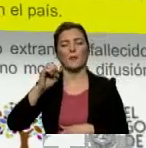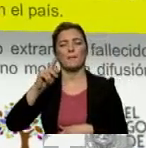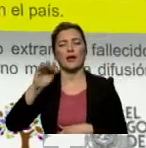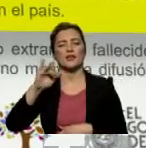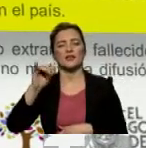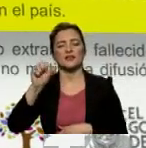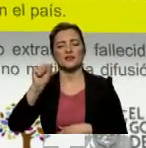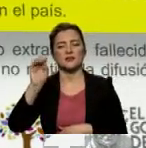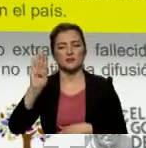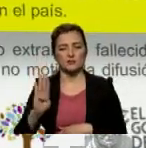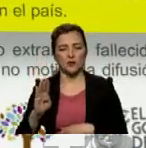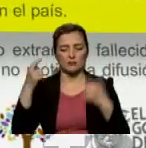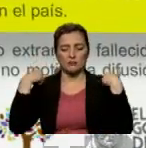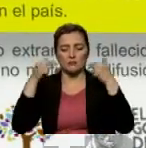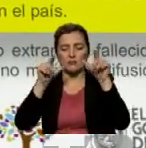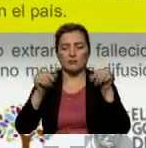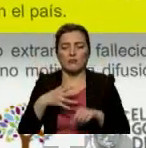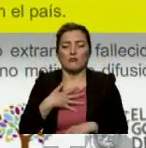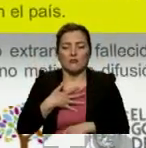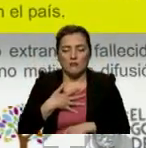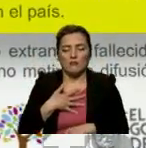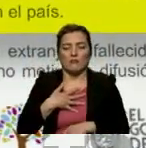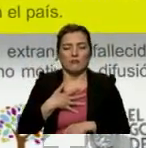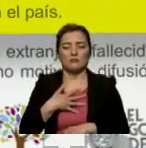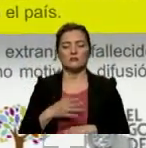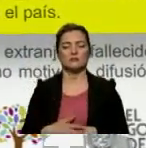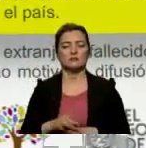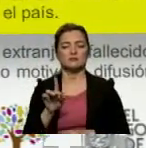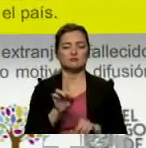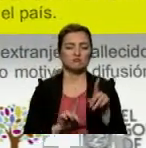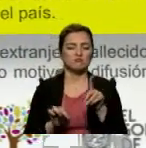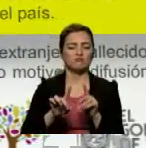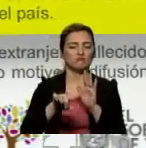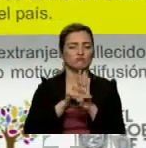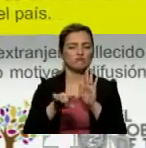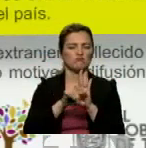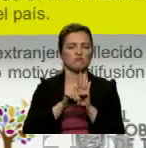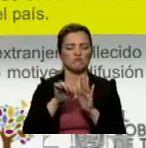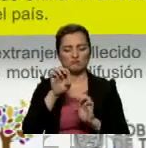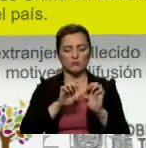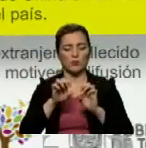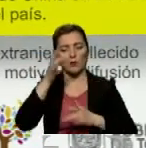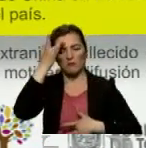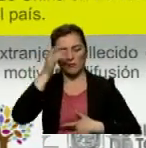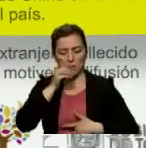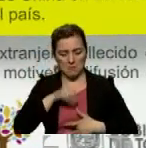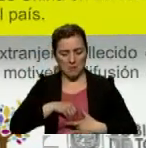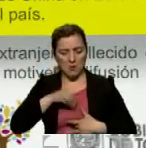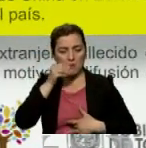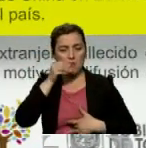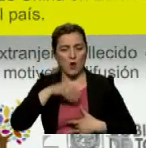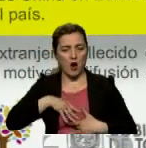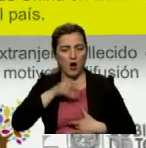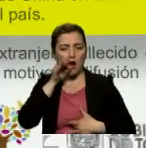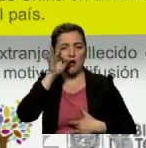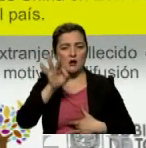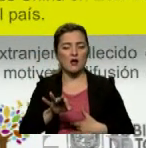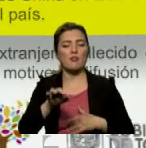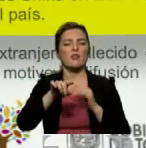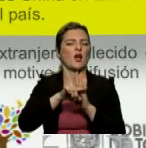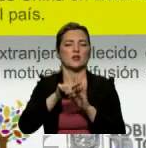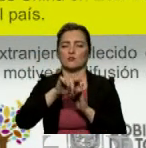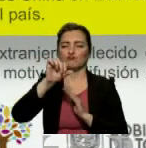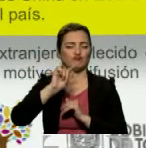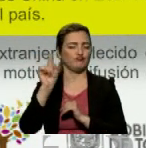Como Ministerio de Salud, reiteramos que el diagnóstico del paciente dio negativo en los exámenes para coronavirus. El Ministerio de